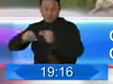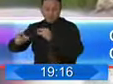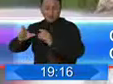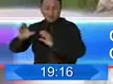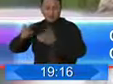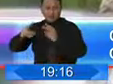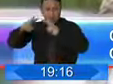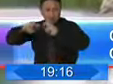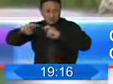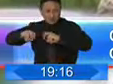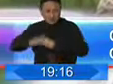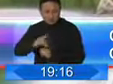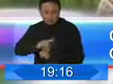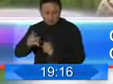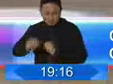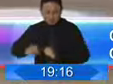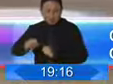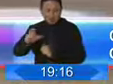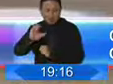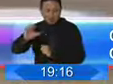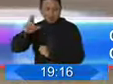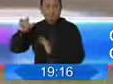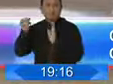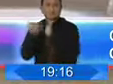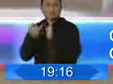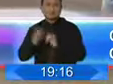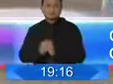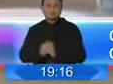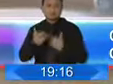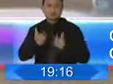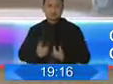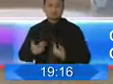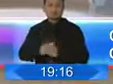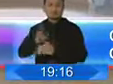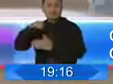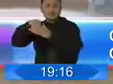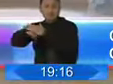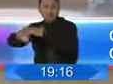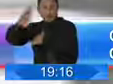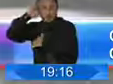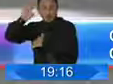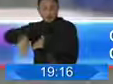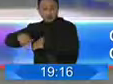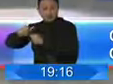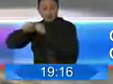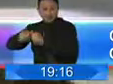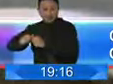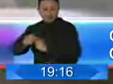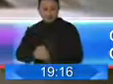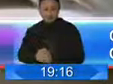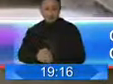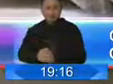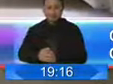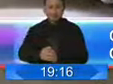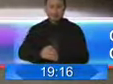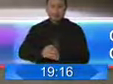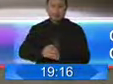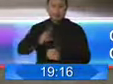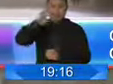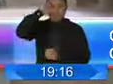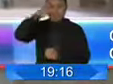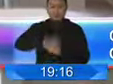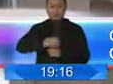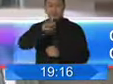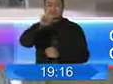para su identificación. El cuerpo permanece en el departamento forense de la policía. Agentes de la unidad de desaparecidos de la